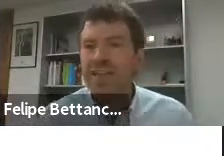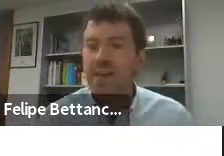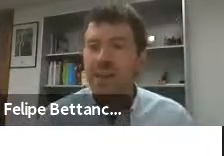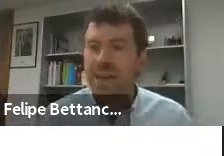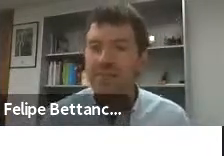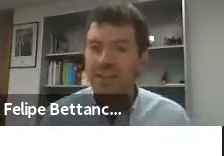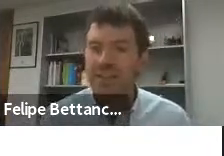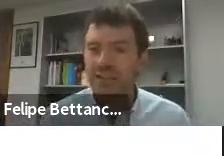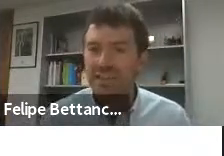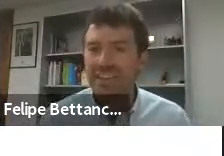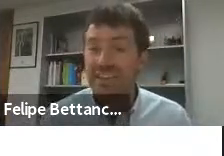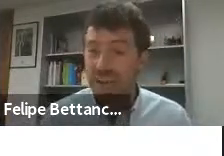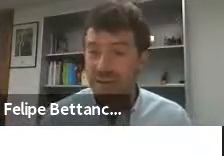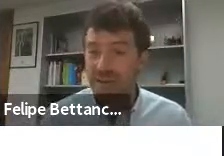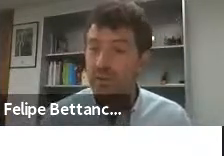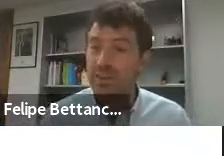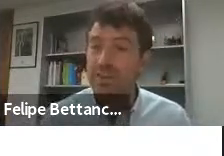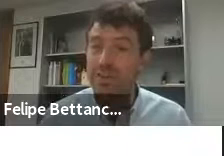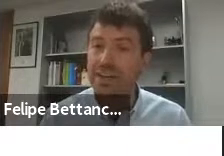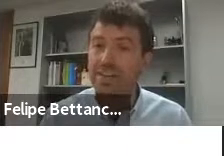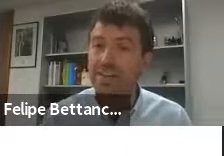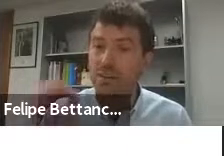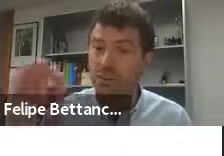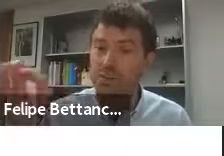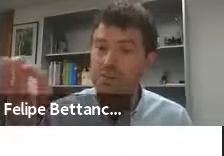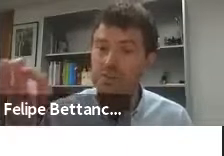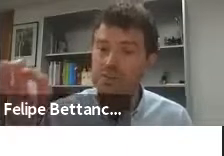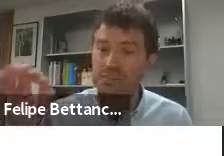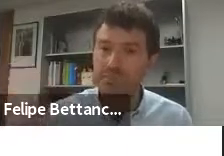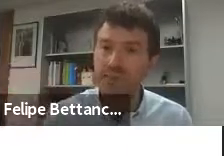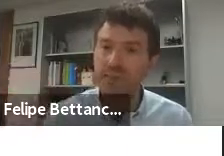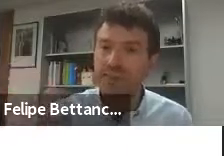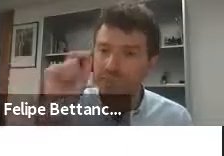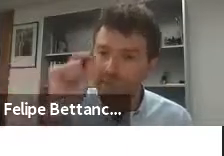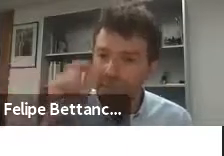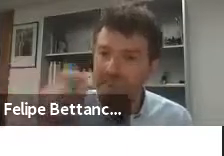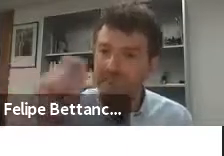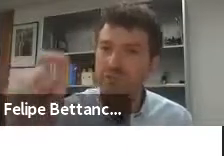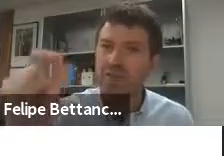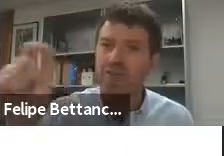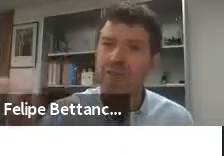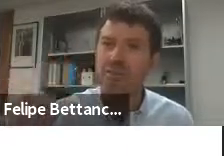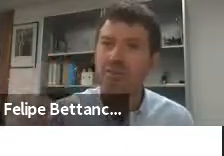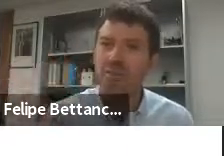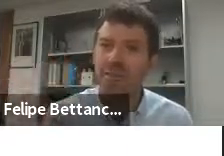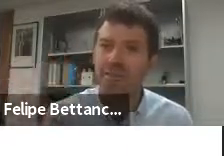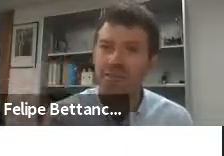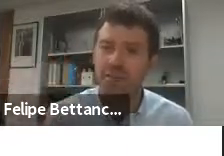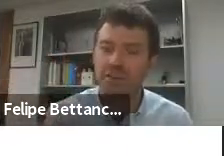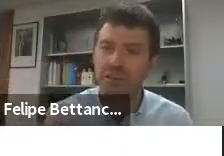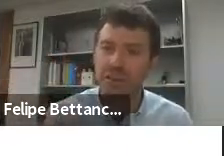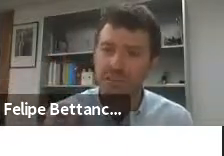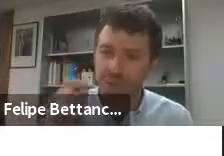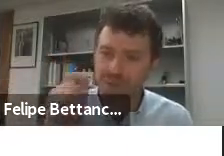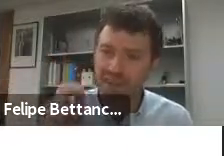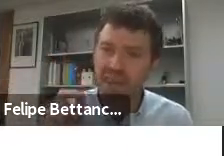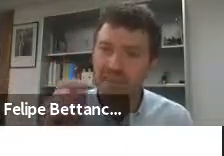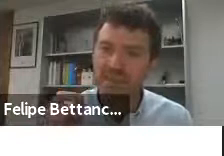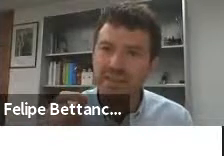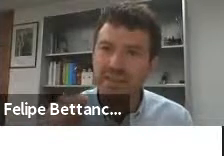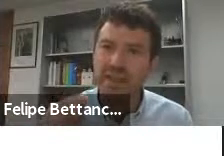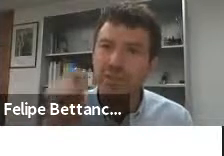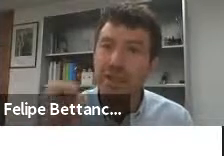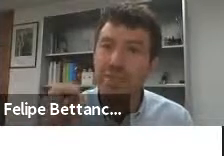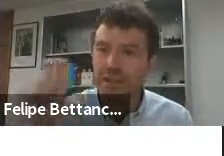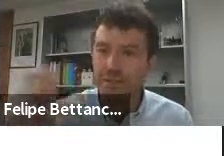entender que la planificación es clave tenemos que tener clave el rumbo ya definir hacia dónde vamos como organización pero